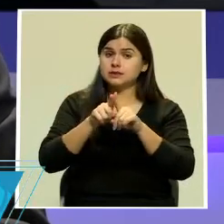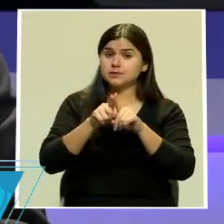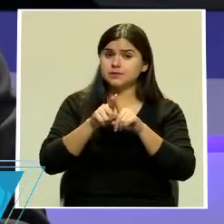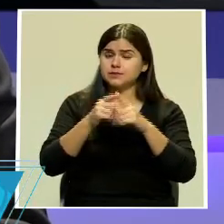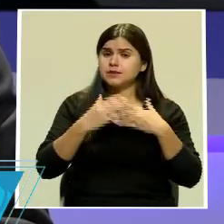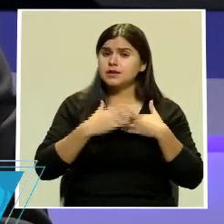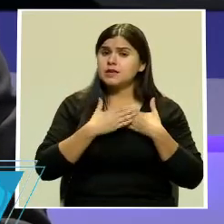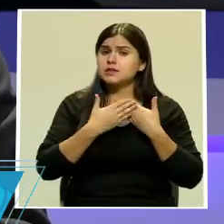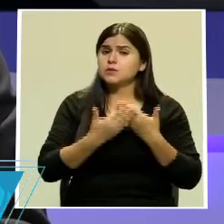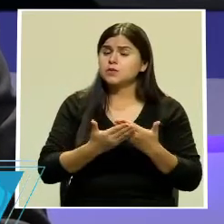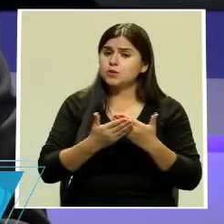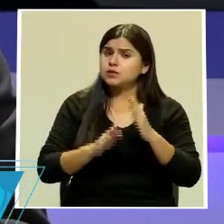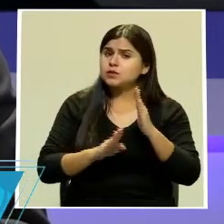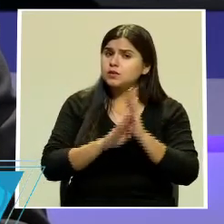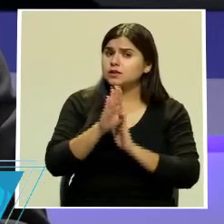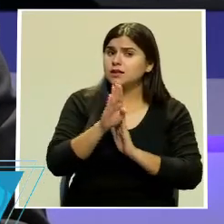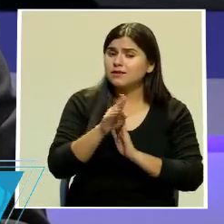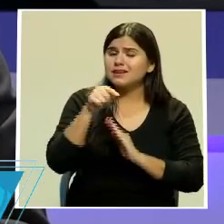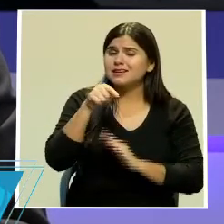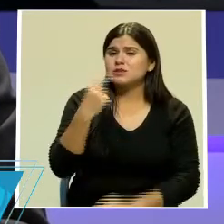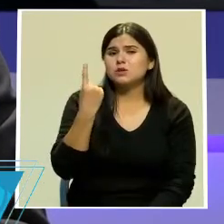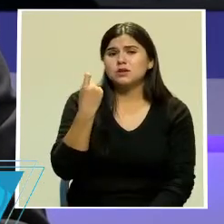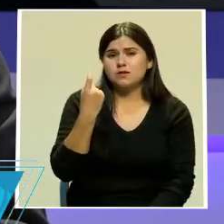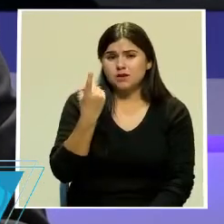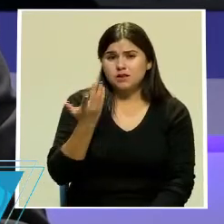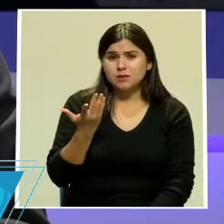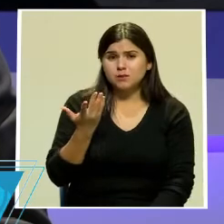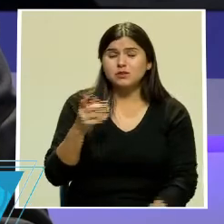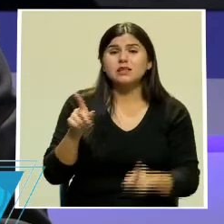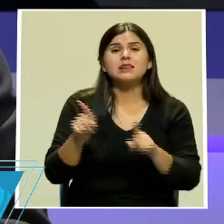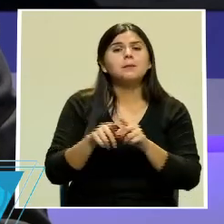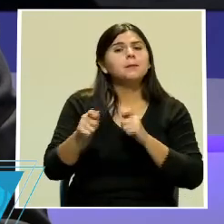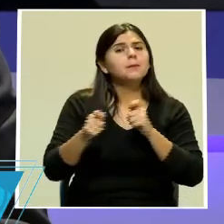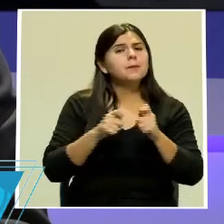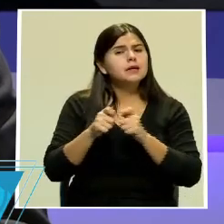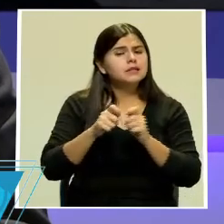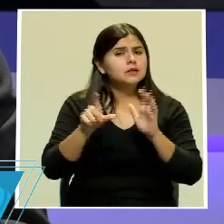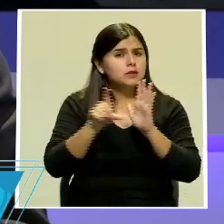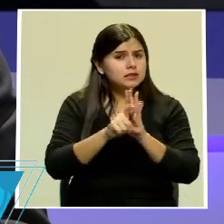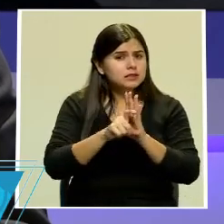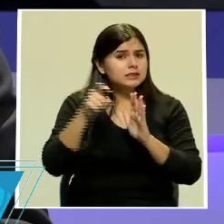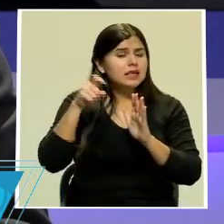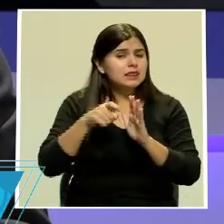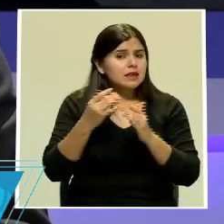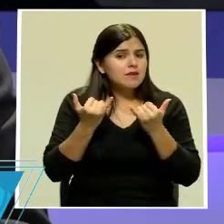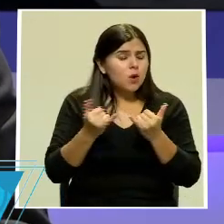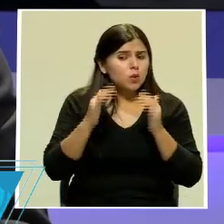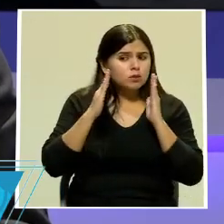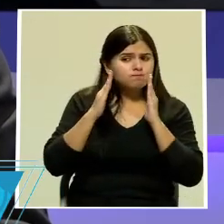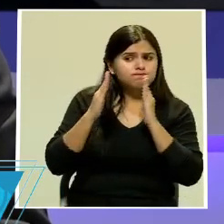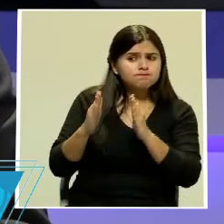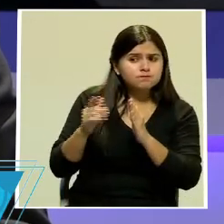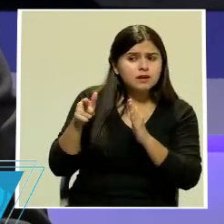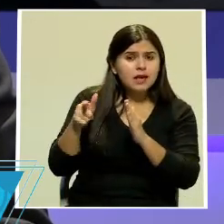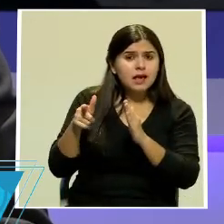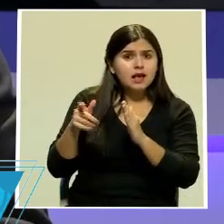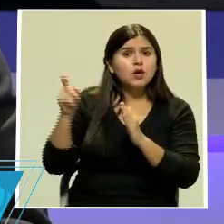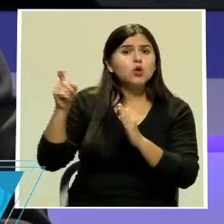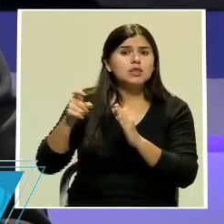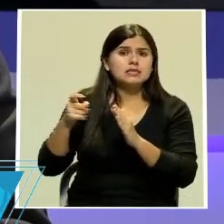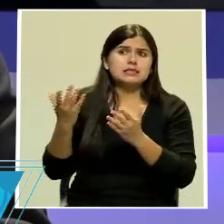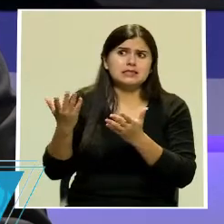de avanzar, y hace falta mucho en eso, pero creo que también el manejo legislativo debe abocarse ahora en lo que es necesario para